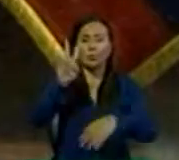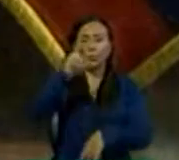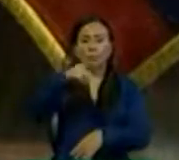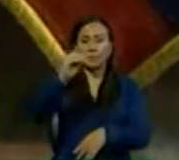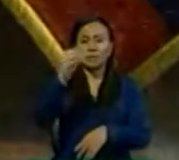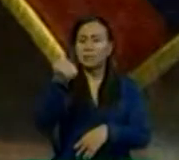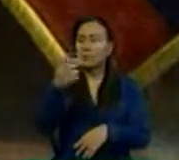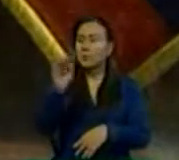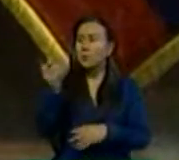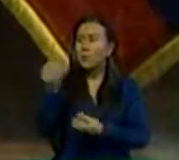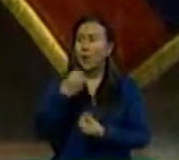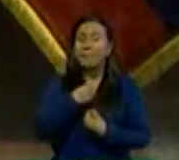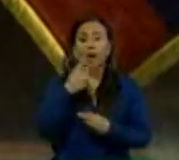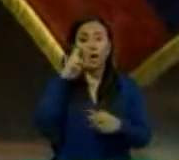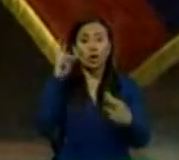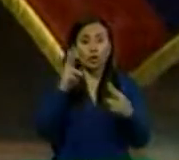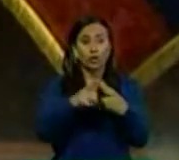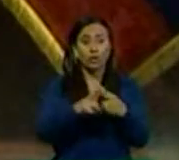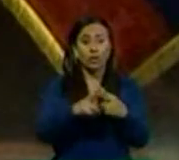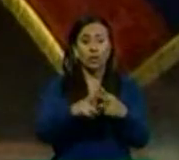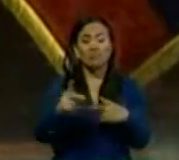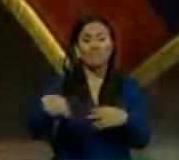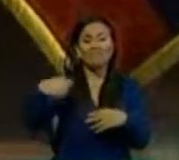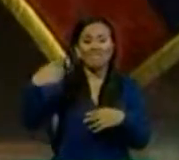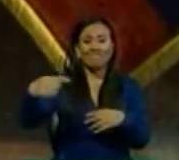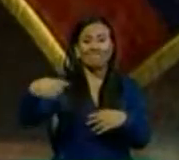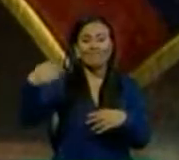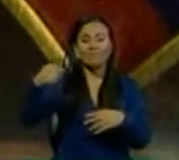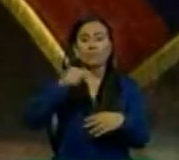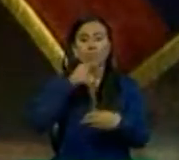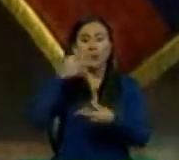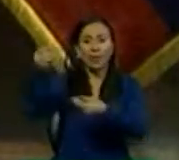2019. Con esto se conoce que entraría este documento por el